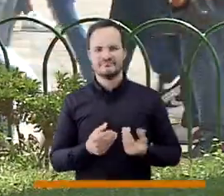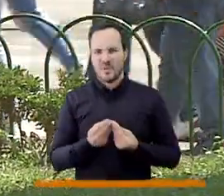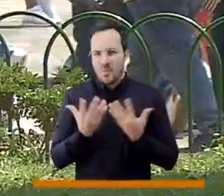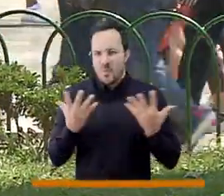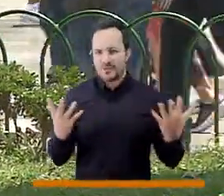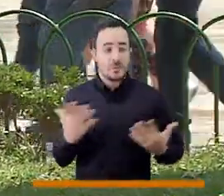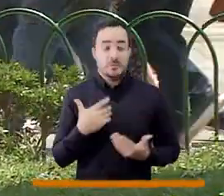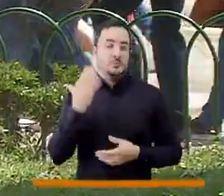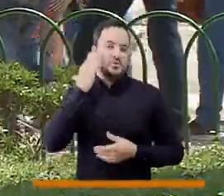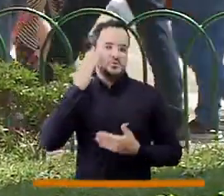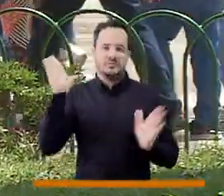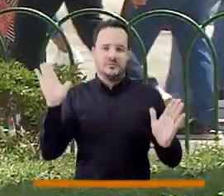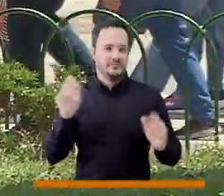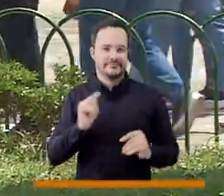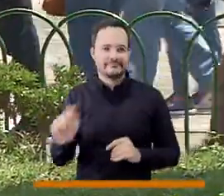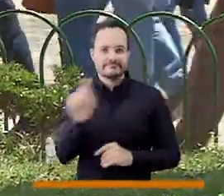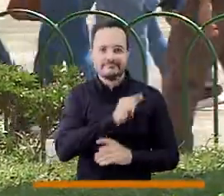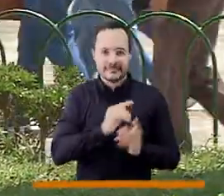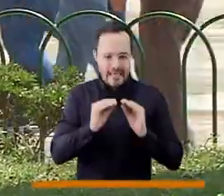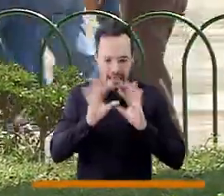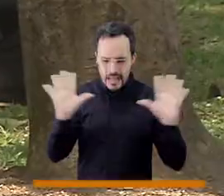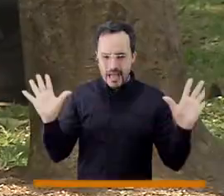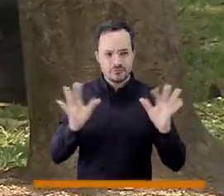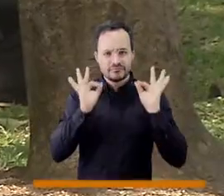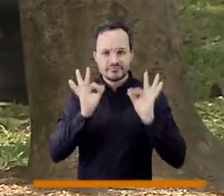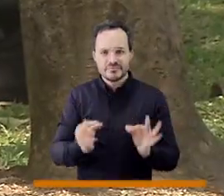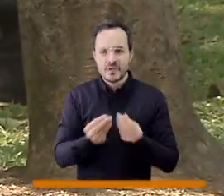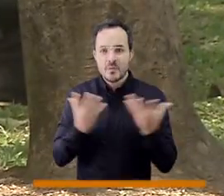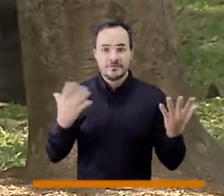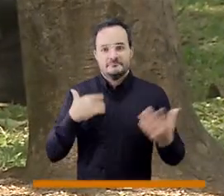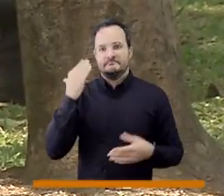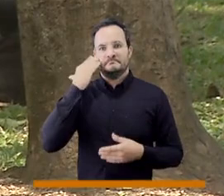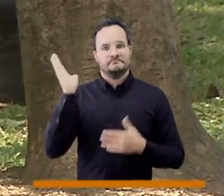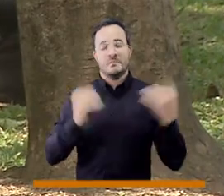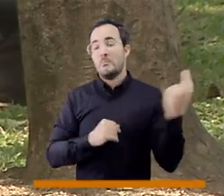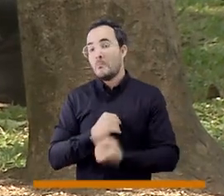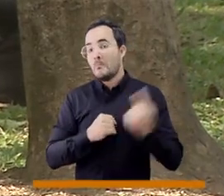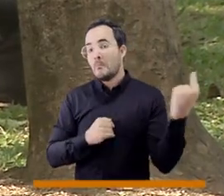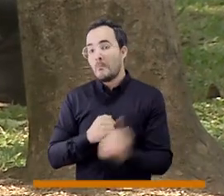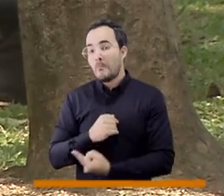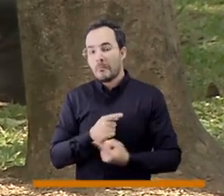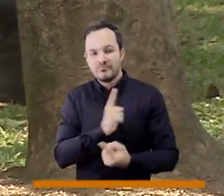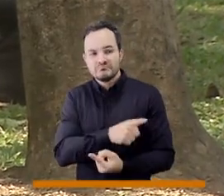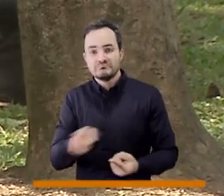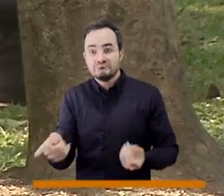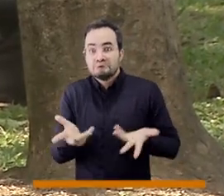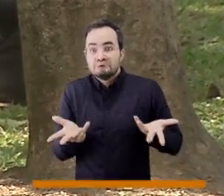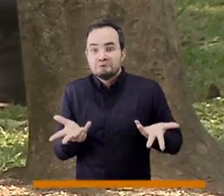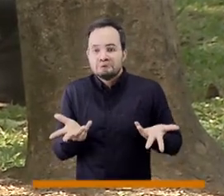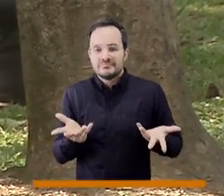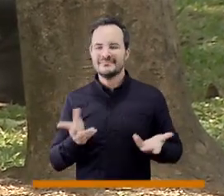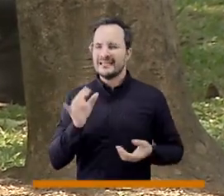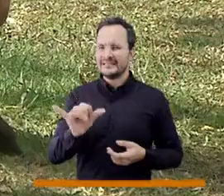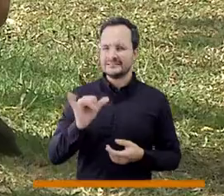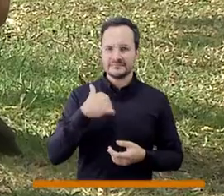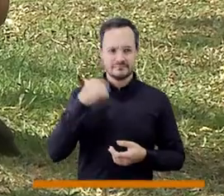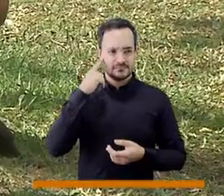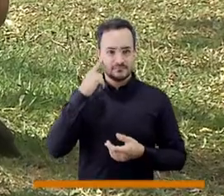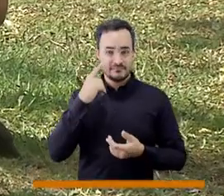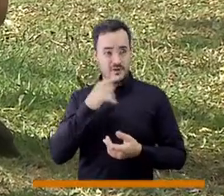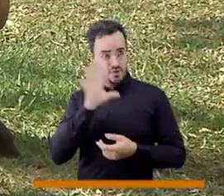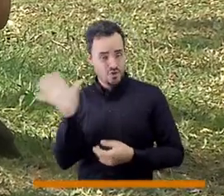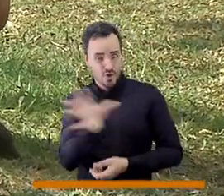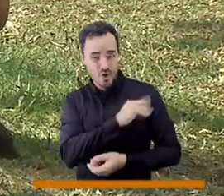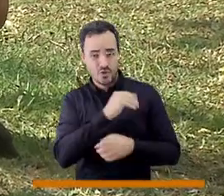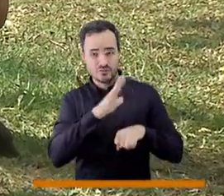no contamos con unas cifras ciertas y nuevas sobre nuestros visitantes, y además seguramente hay que preguntarnos si